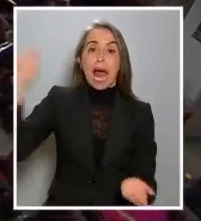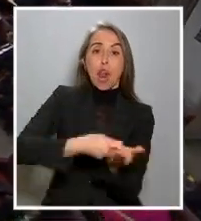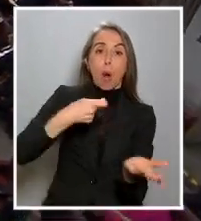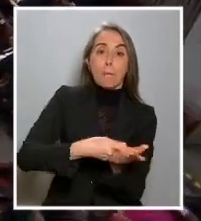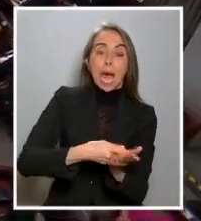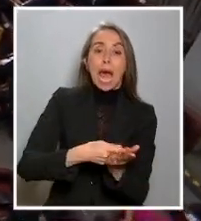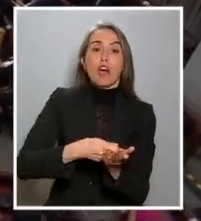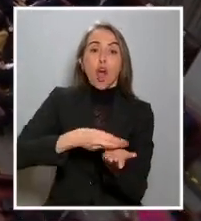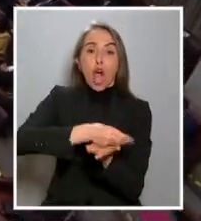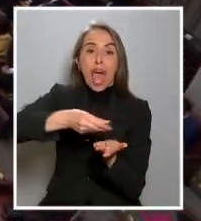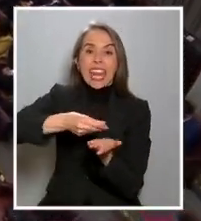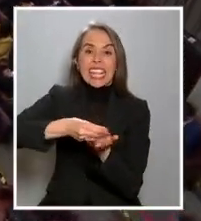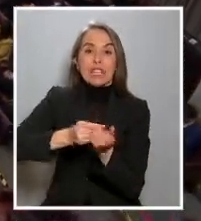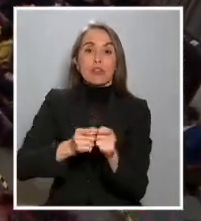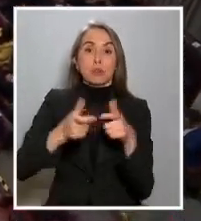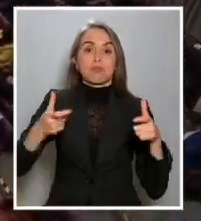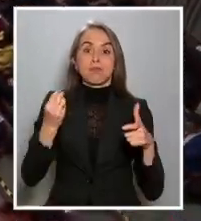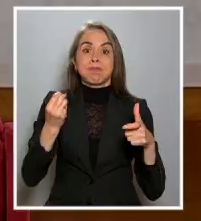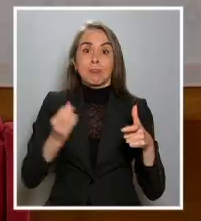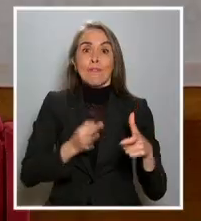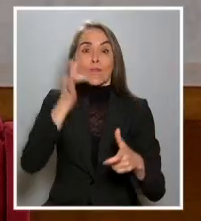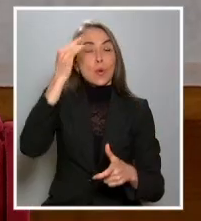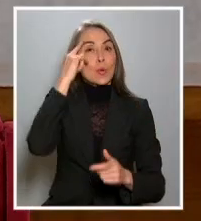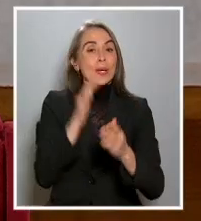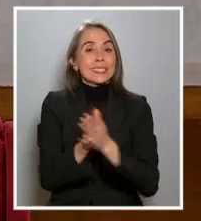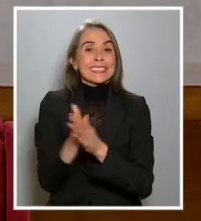permiten mirar el futuro con entusiasmo.